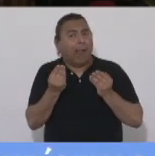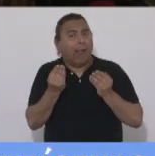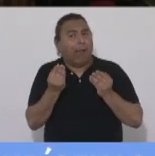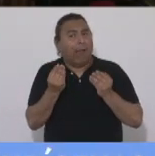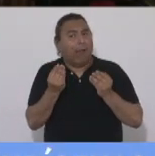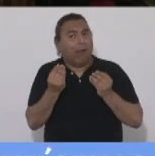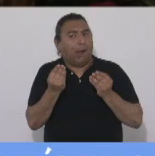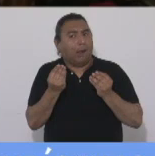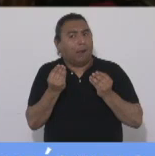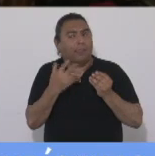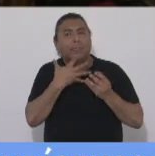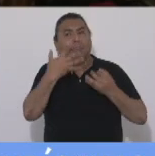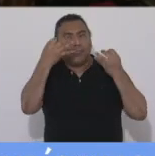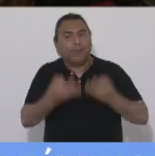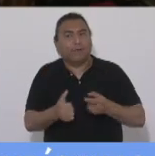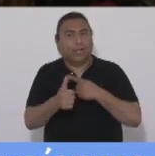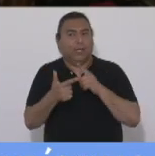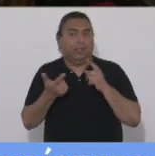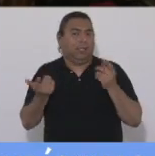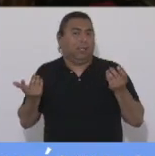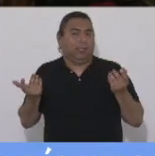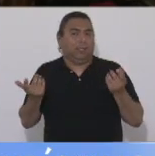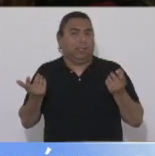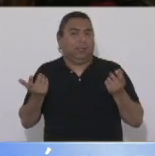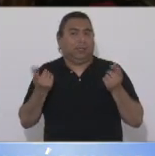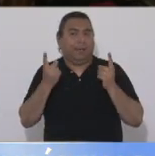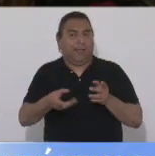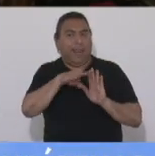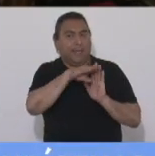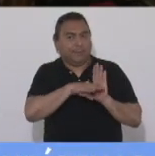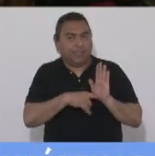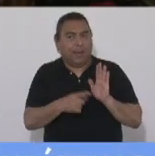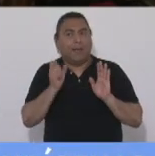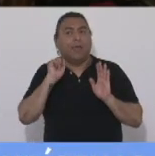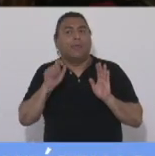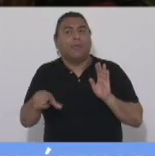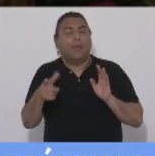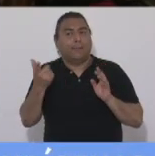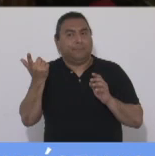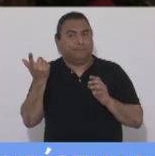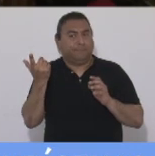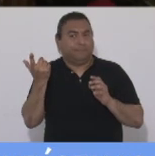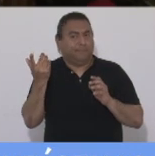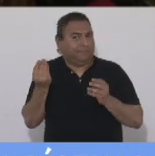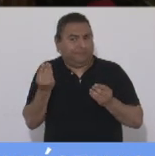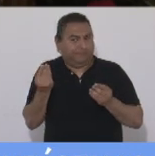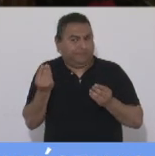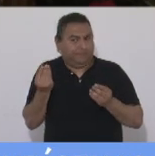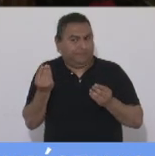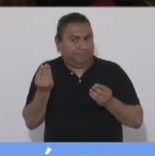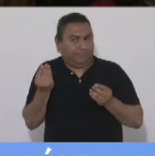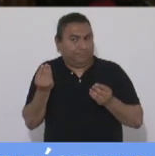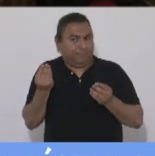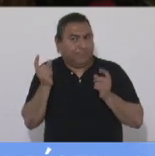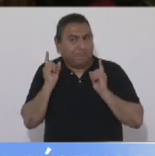definir criterios y esquemas de relevamiento para lograr